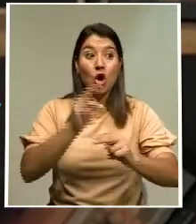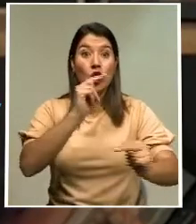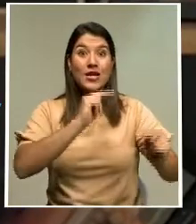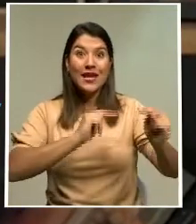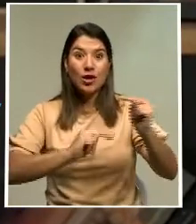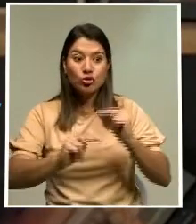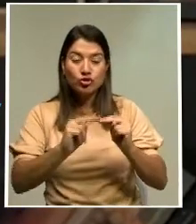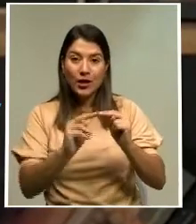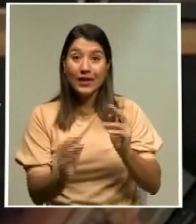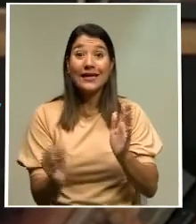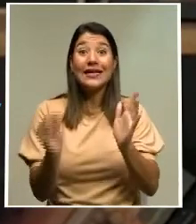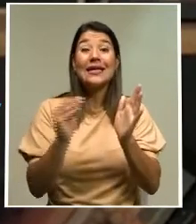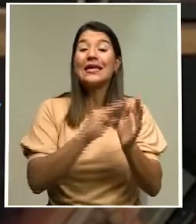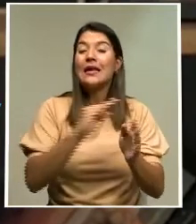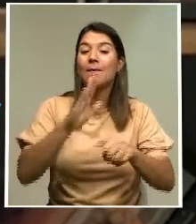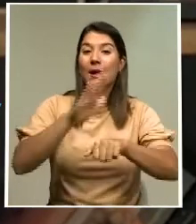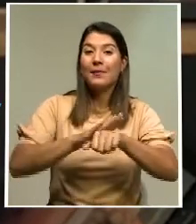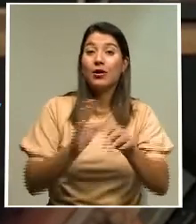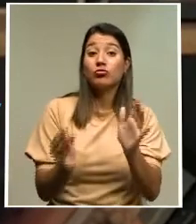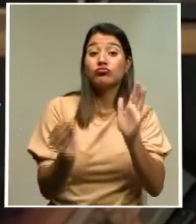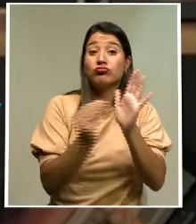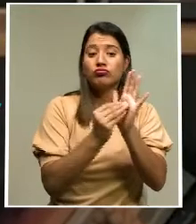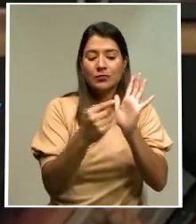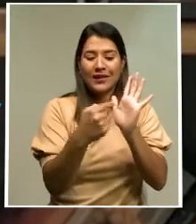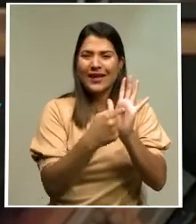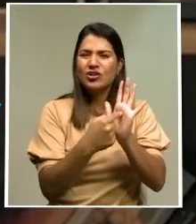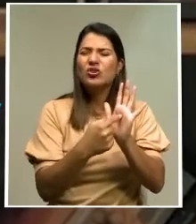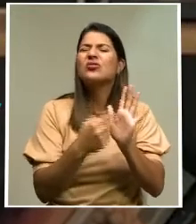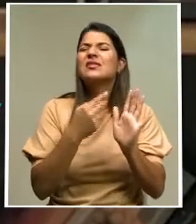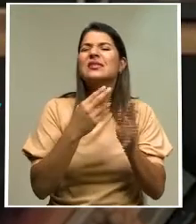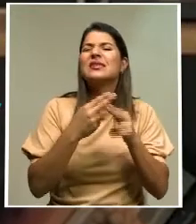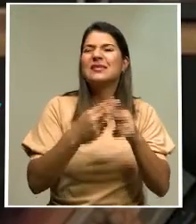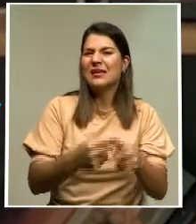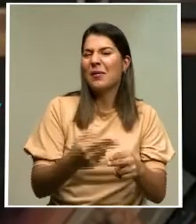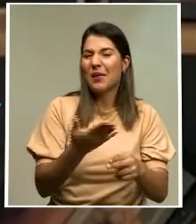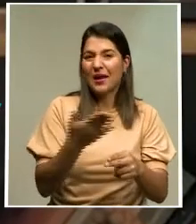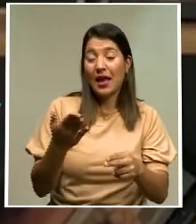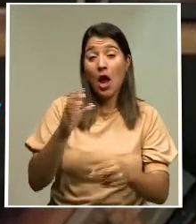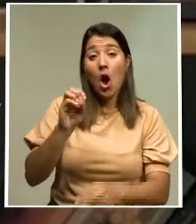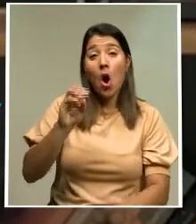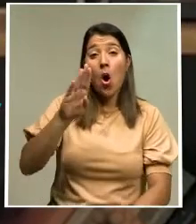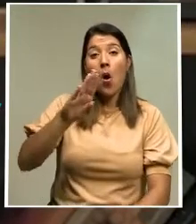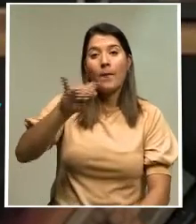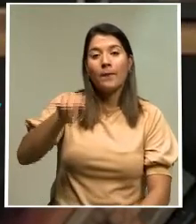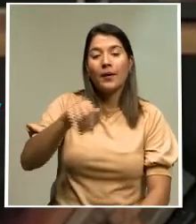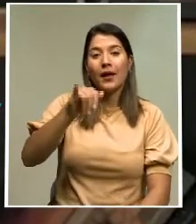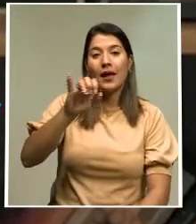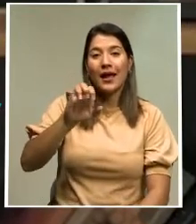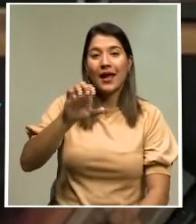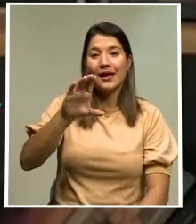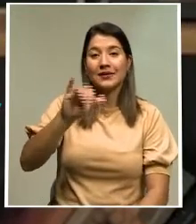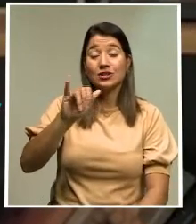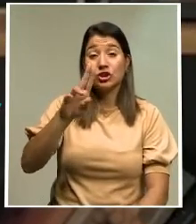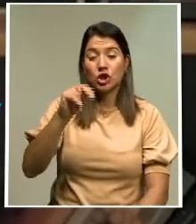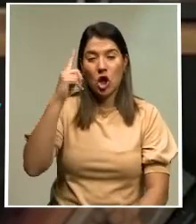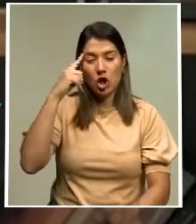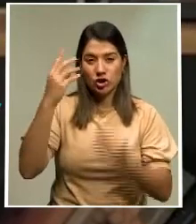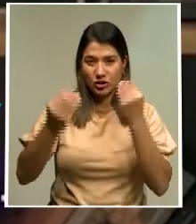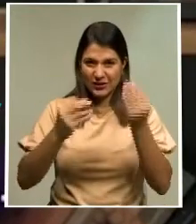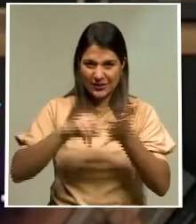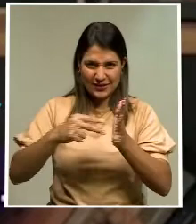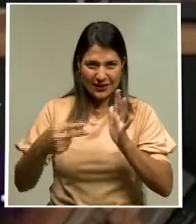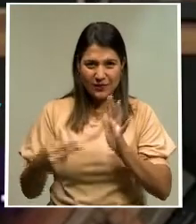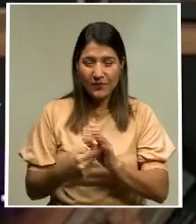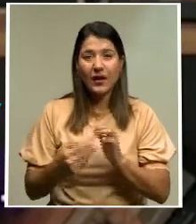una peligrosa cláusula de objeción de conciencia que permite que cualquier funcionario o funcionaria pública pueda rechazar una capacitación